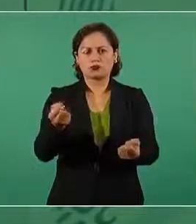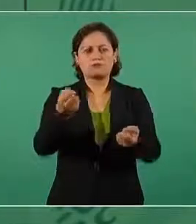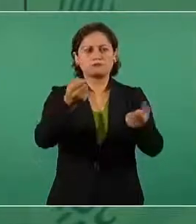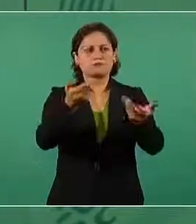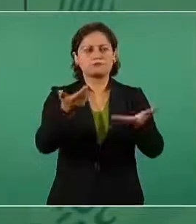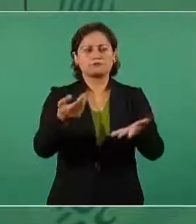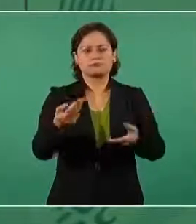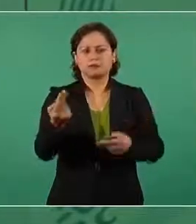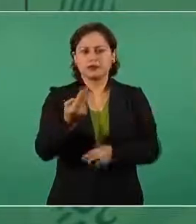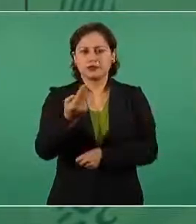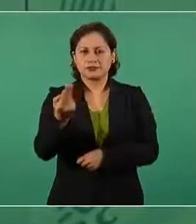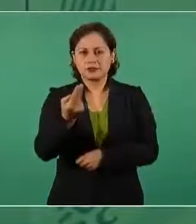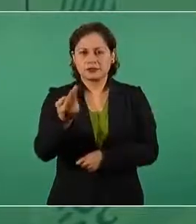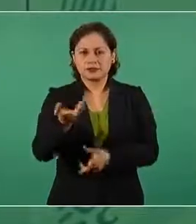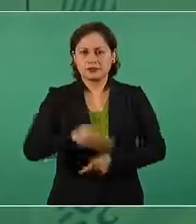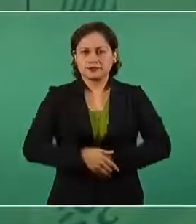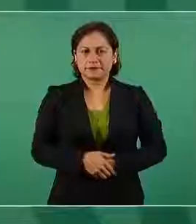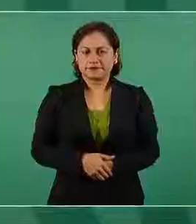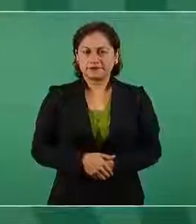o la empresa.